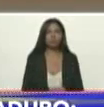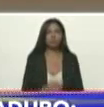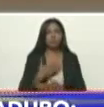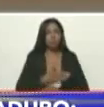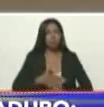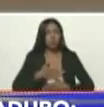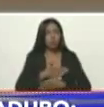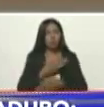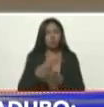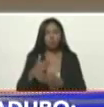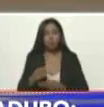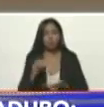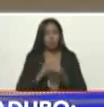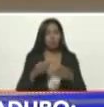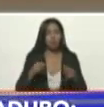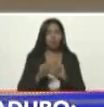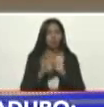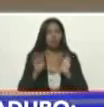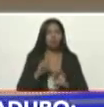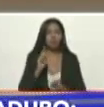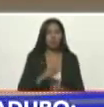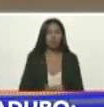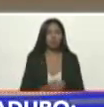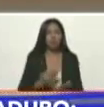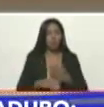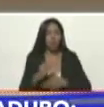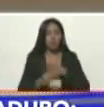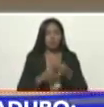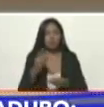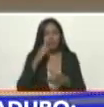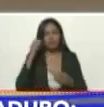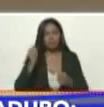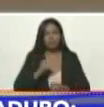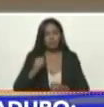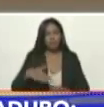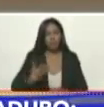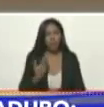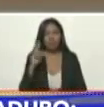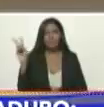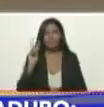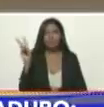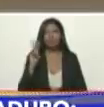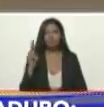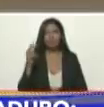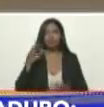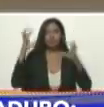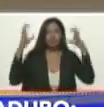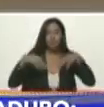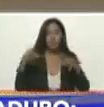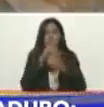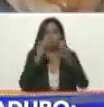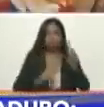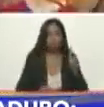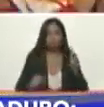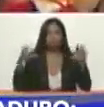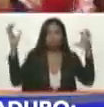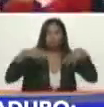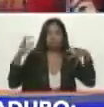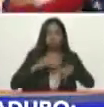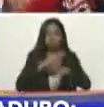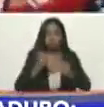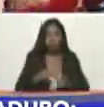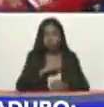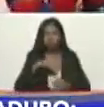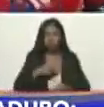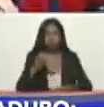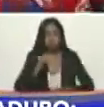condiciones que me la pongan, lo voy a hacer. Sí se puede, Venezuela. Llueva, truene, relampaguee, lo